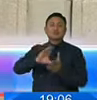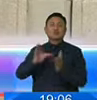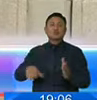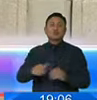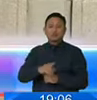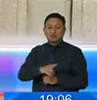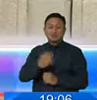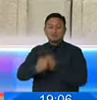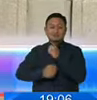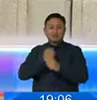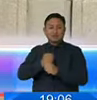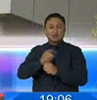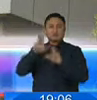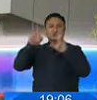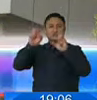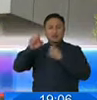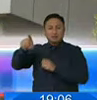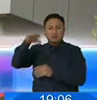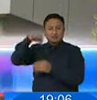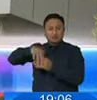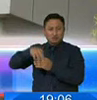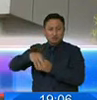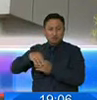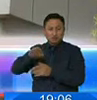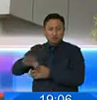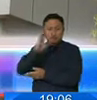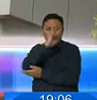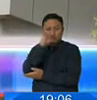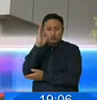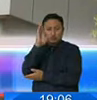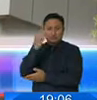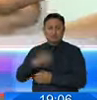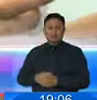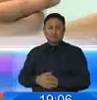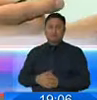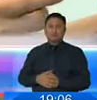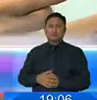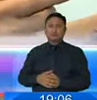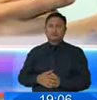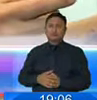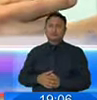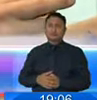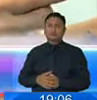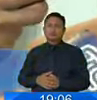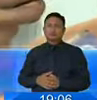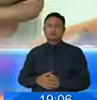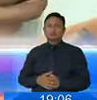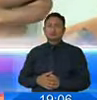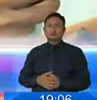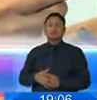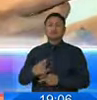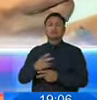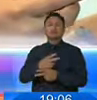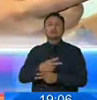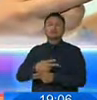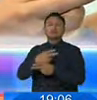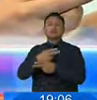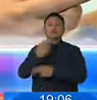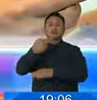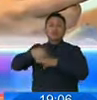con trayectoria en el ámbito electoral y que su honestidad sea probada. El Consejo Nacional tiene que ser un